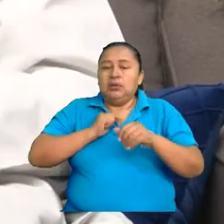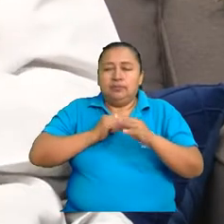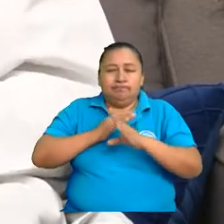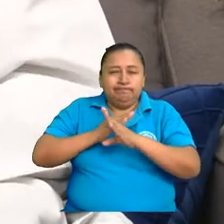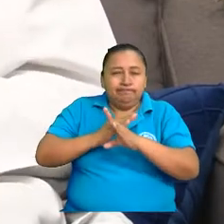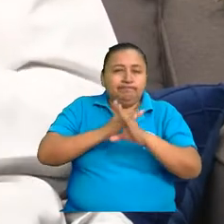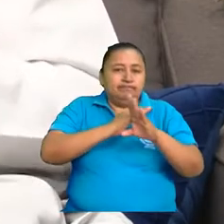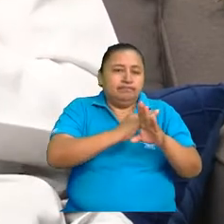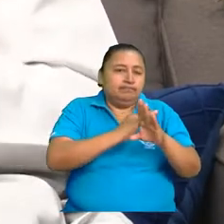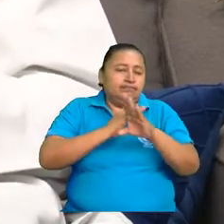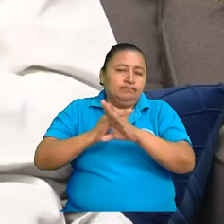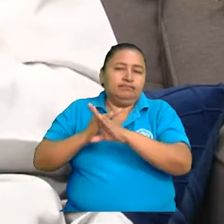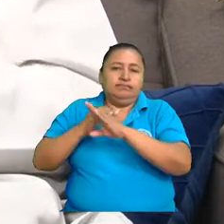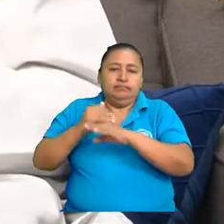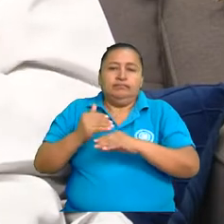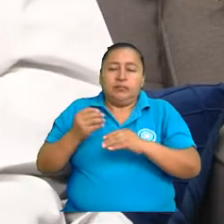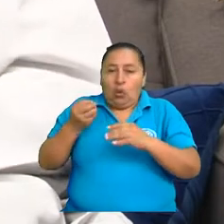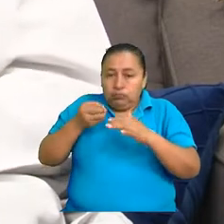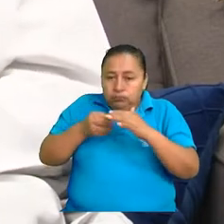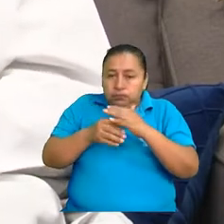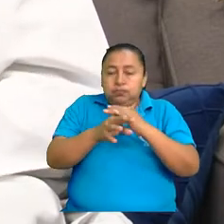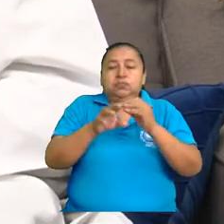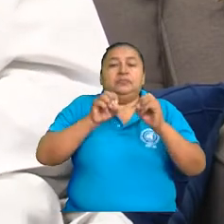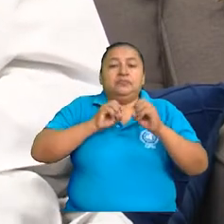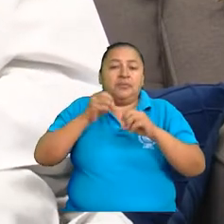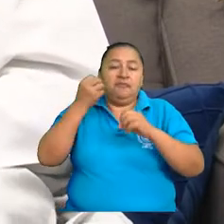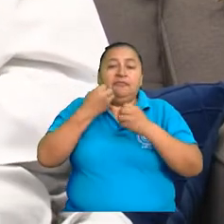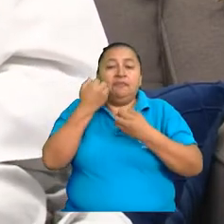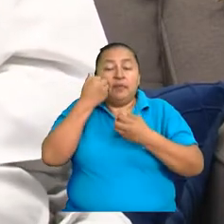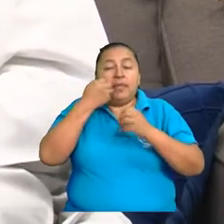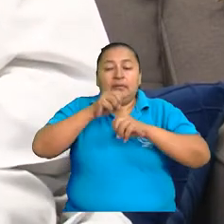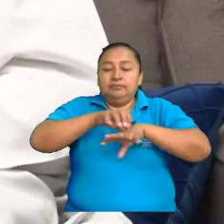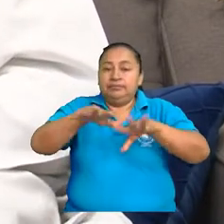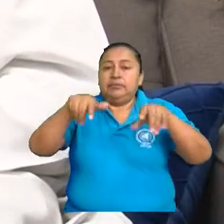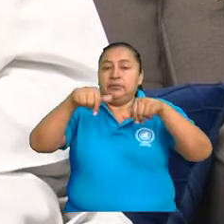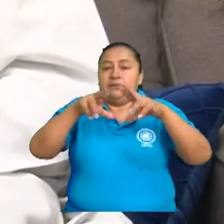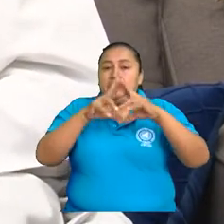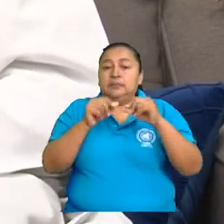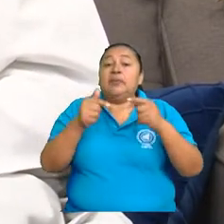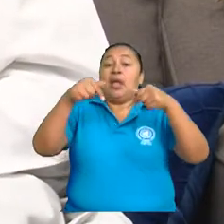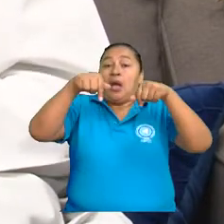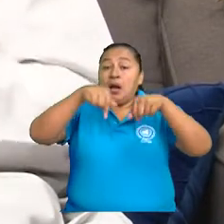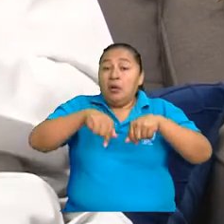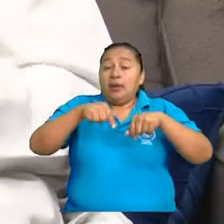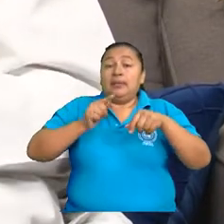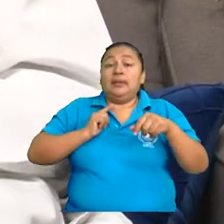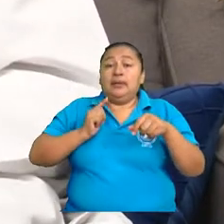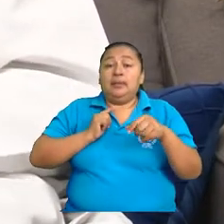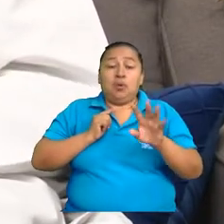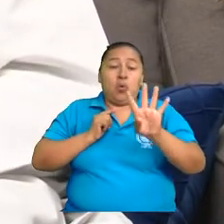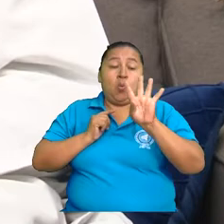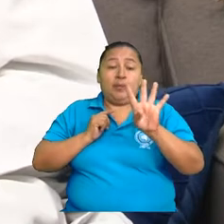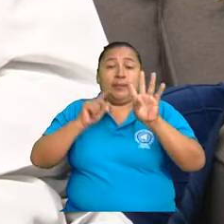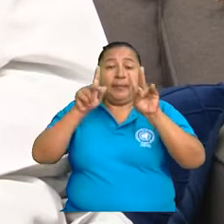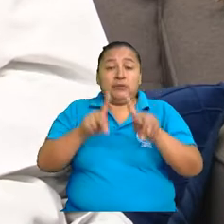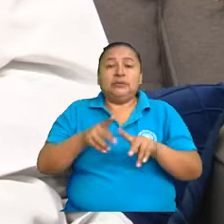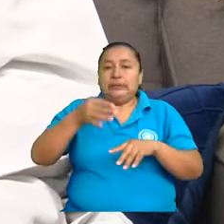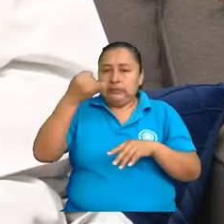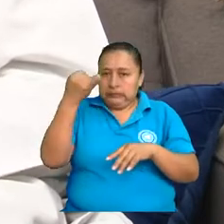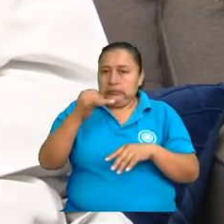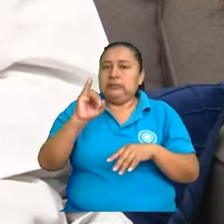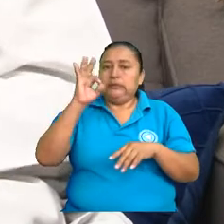conteniendo la introducción de esta pandemia en nuestro país. Hasta este momento que contamos con 4 casos